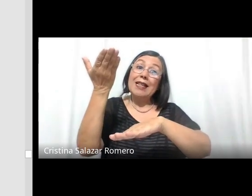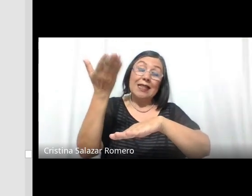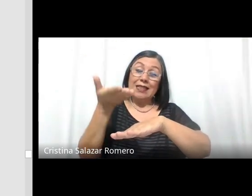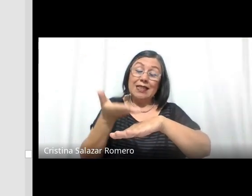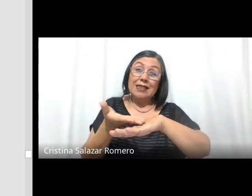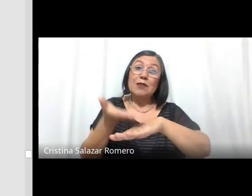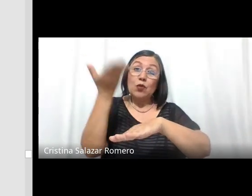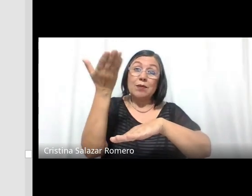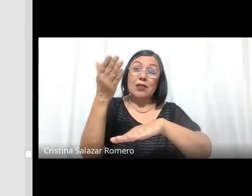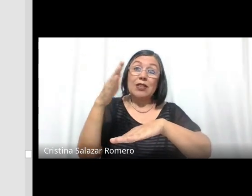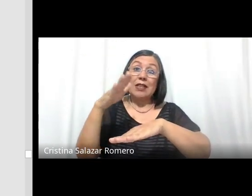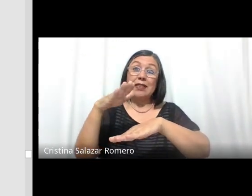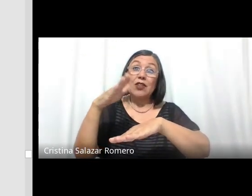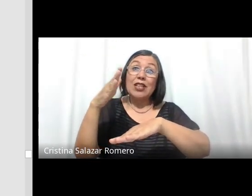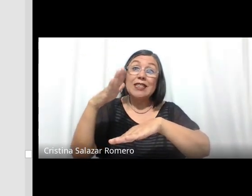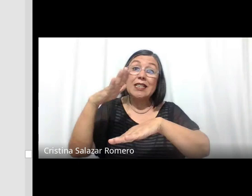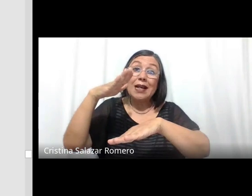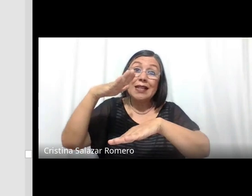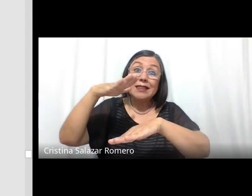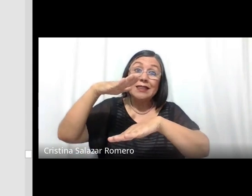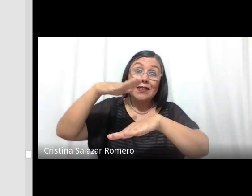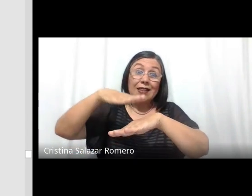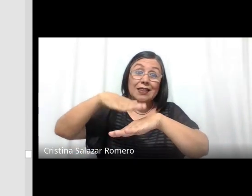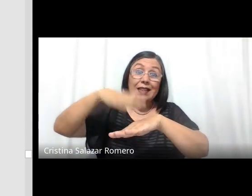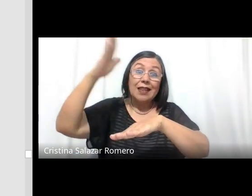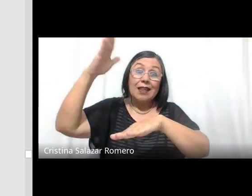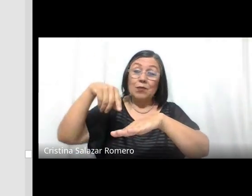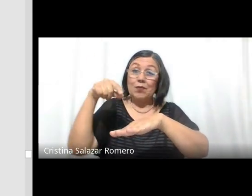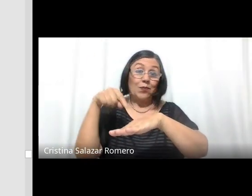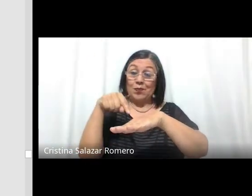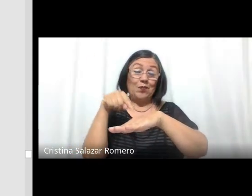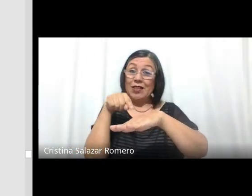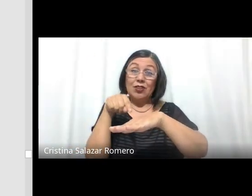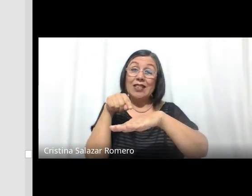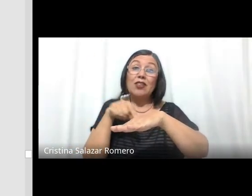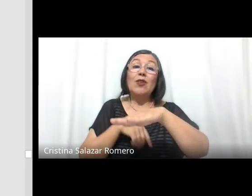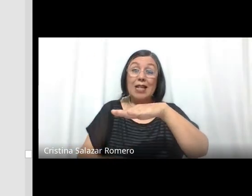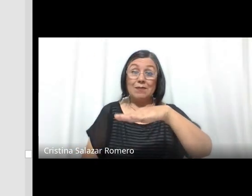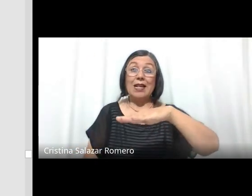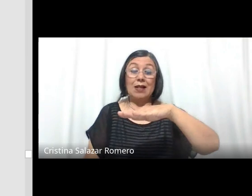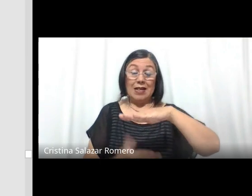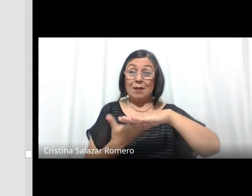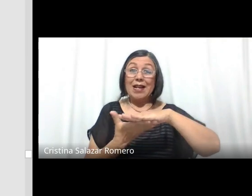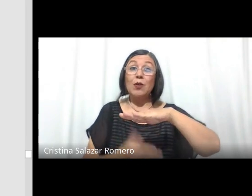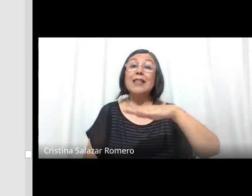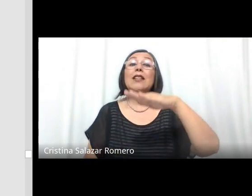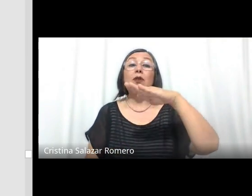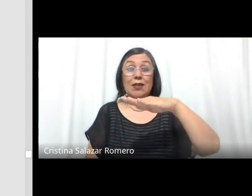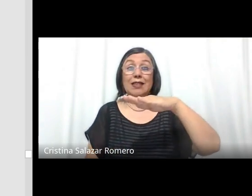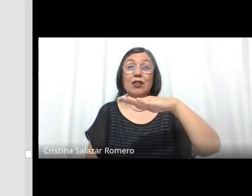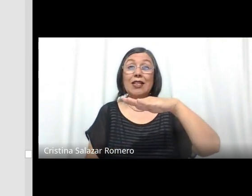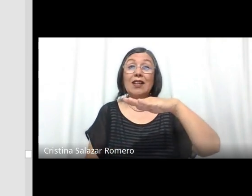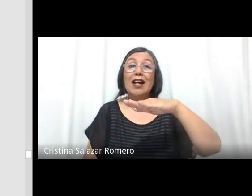más, este es muy. Pero si yo quiero decir más, fíjense, sigo teniendo la mano base